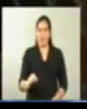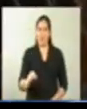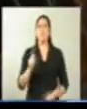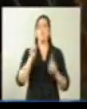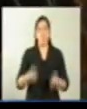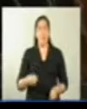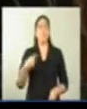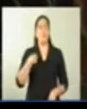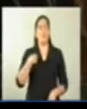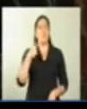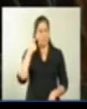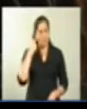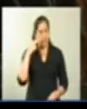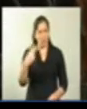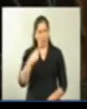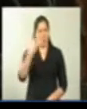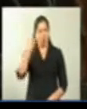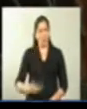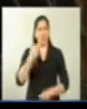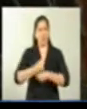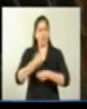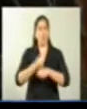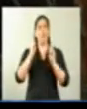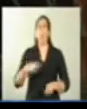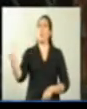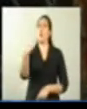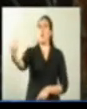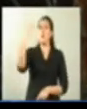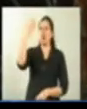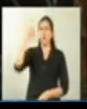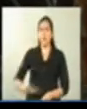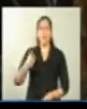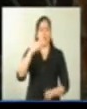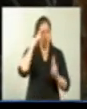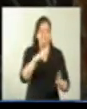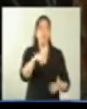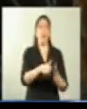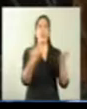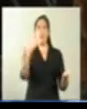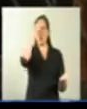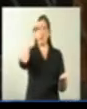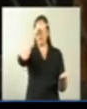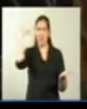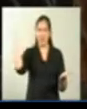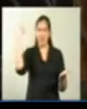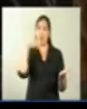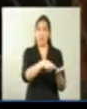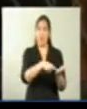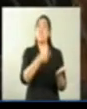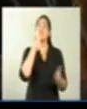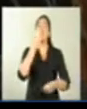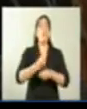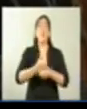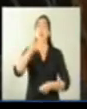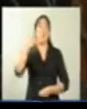observar y hacer observar en lo que de mí dependa fielmente la Constitución de la Nación. Si así no lo